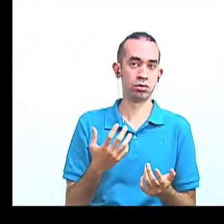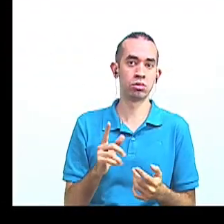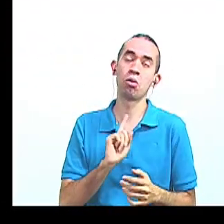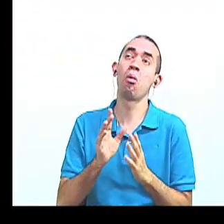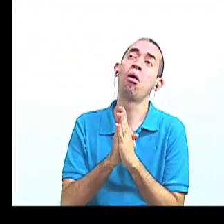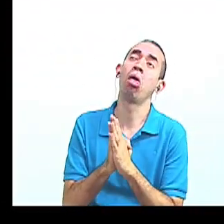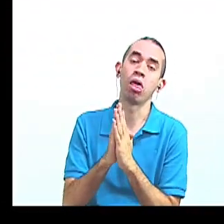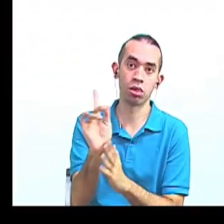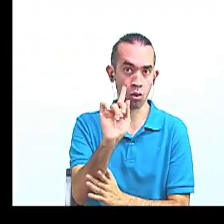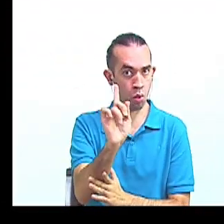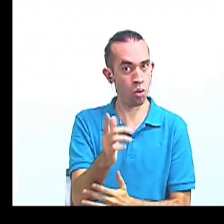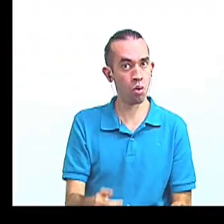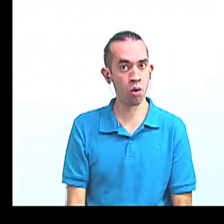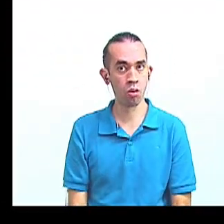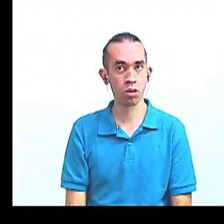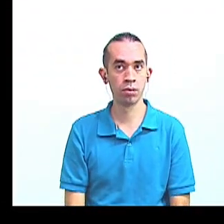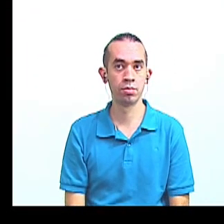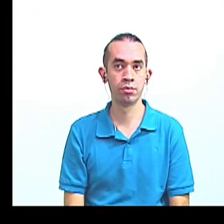implorar.